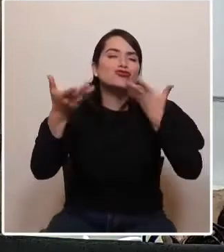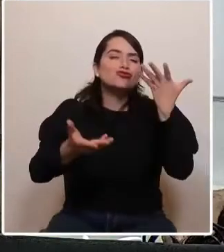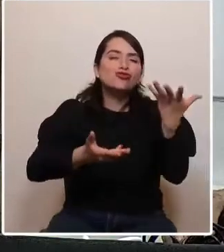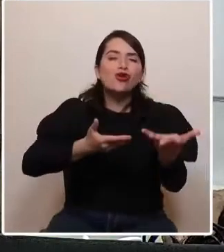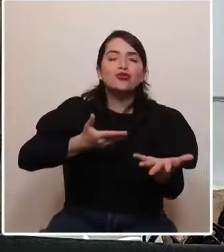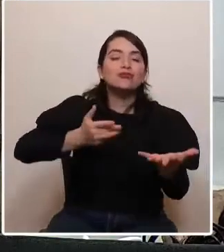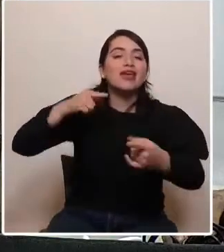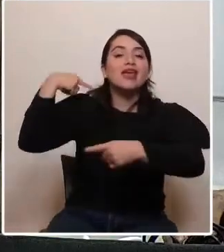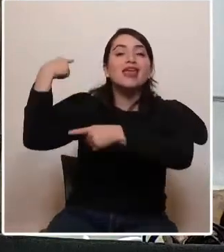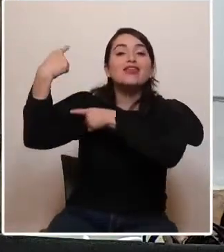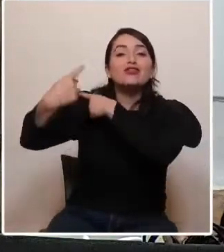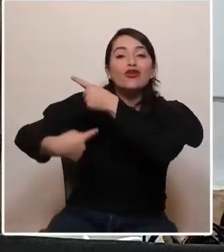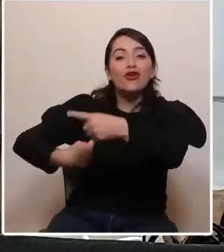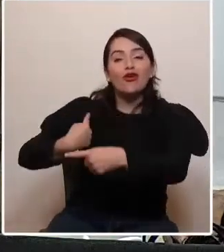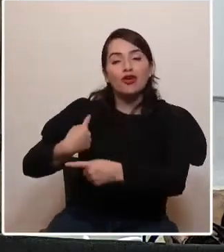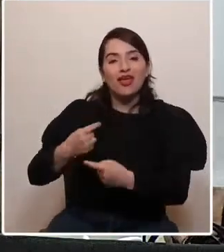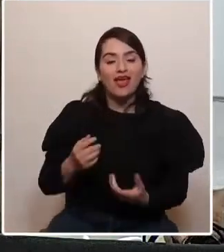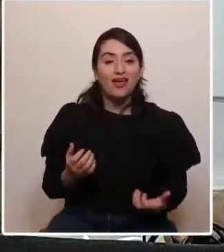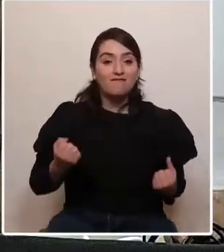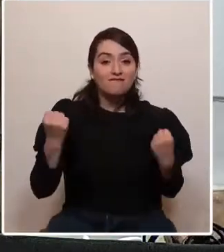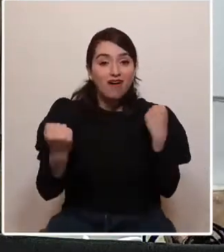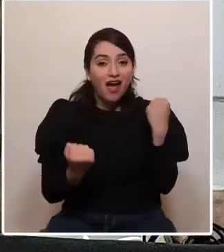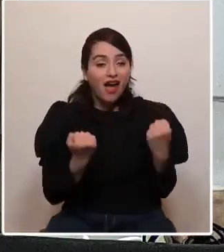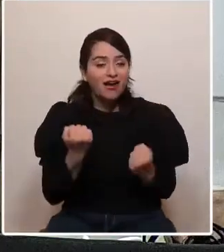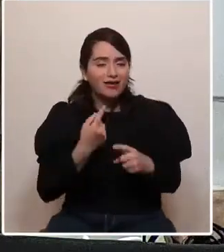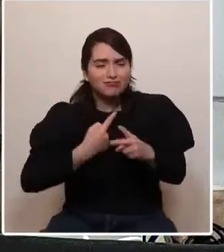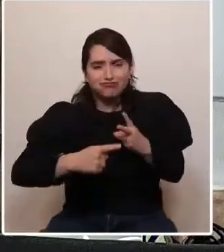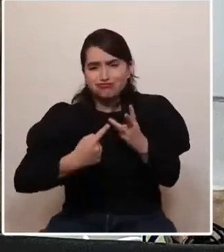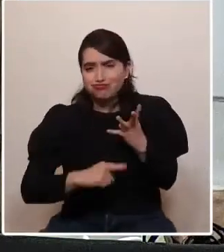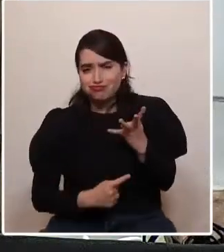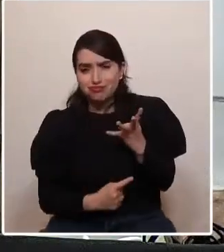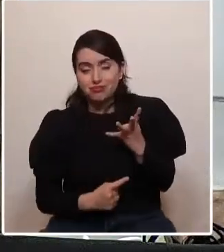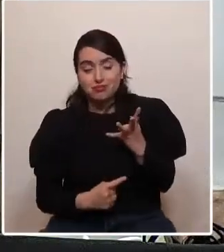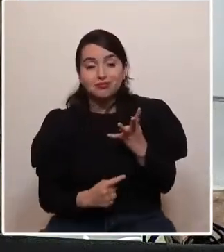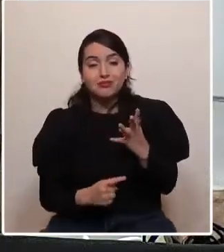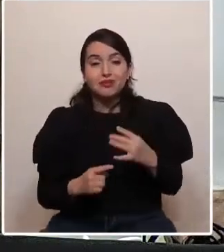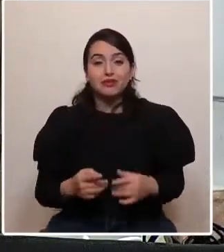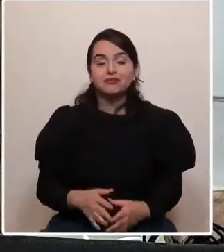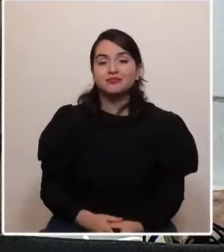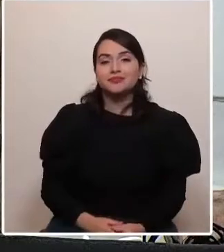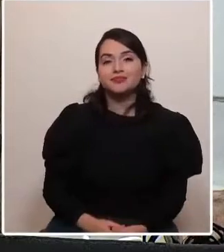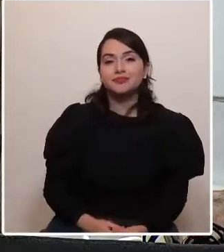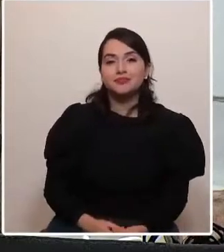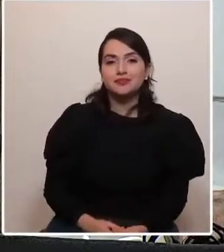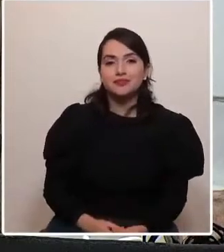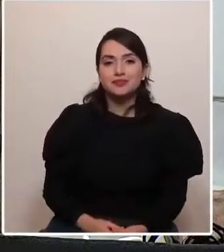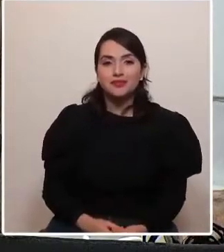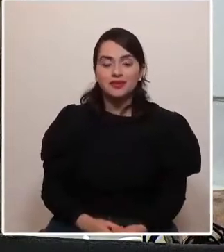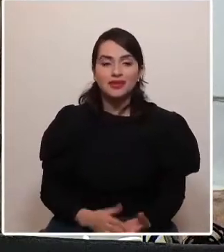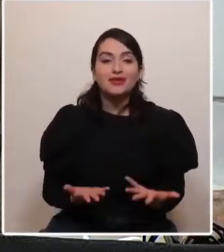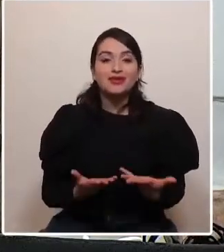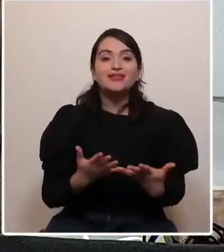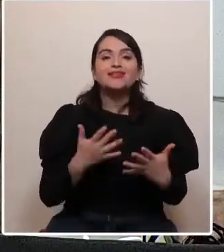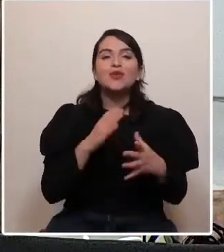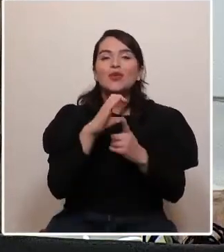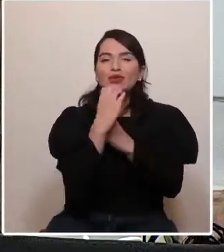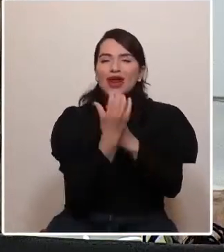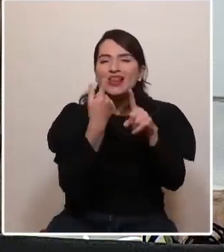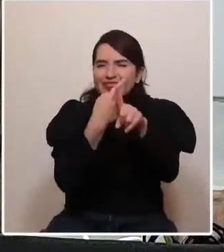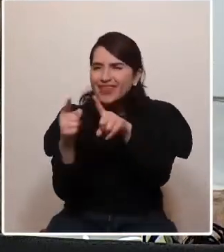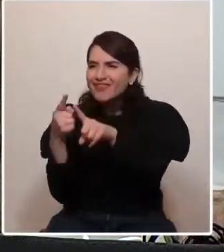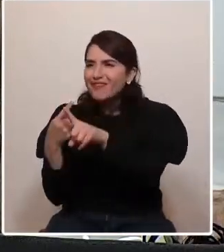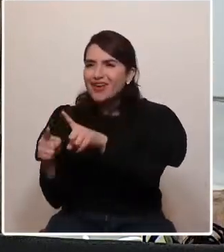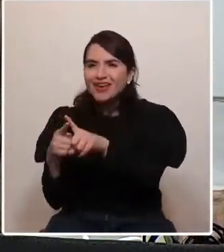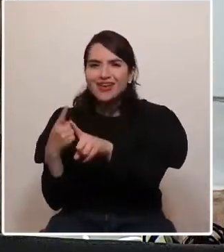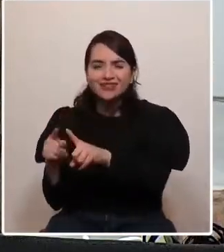danzas y las expresiones del acervo folclórico, entre otras. Un ecosistema cultural virtuoso debe dar